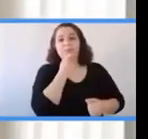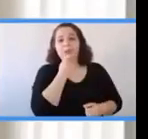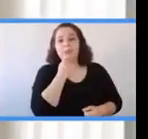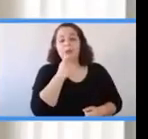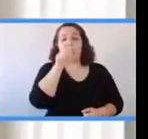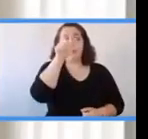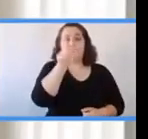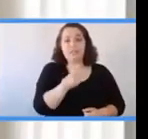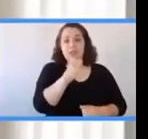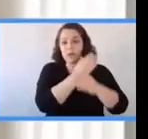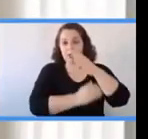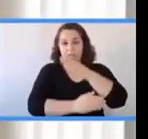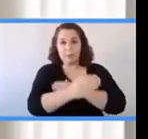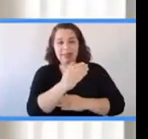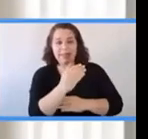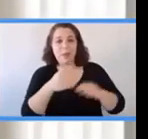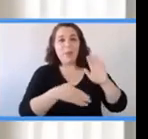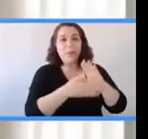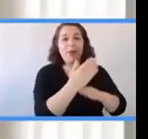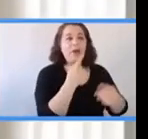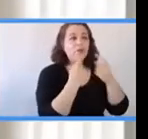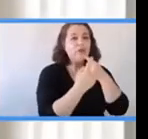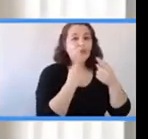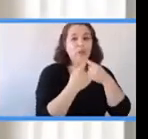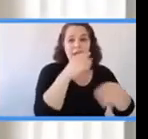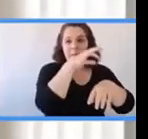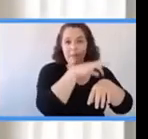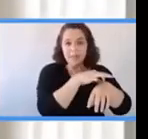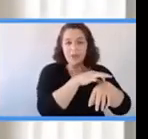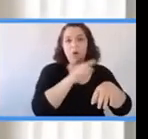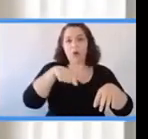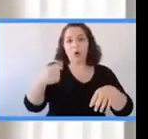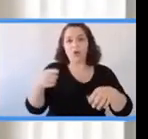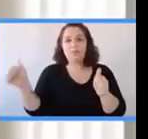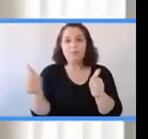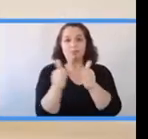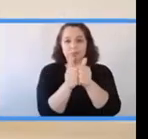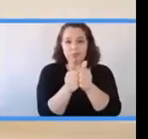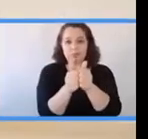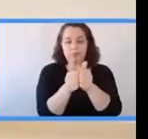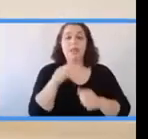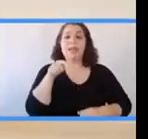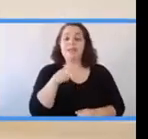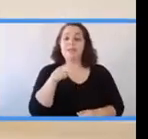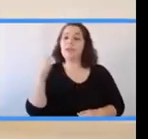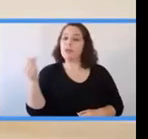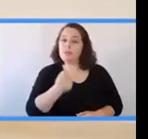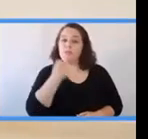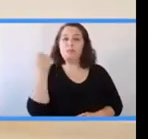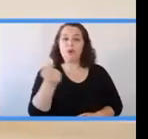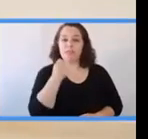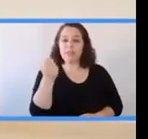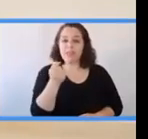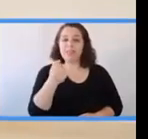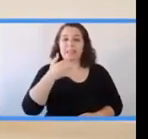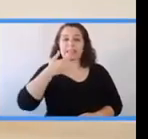necesitar para poder concretar la consulta dentro de la institución de salud. Es muy importante tener